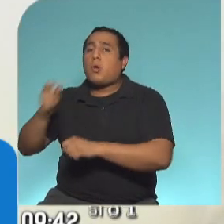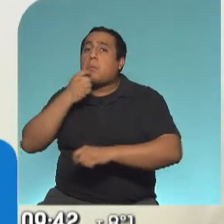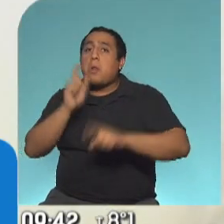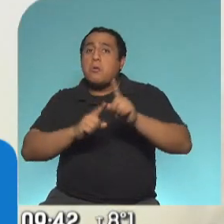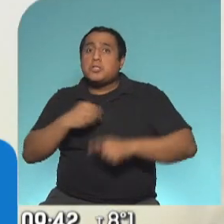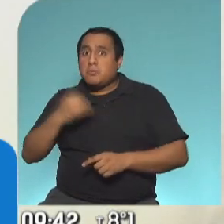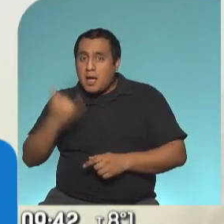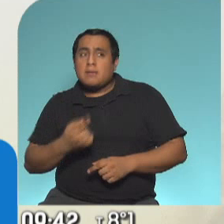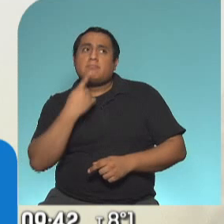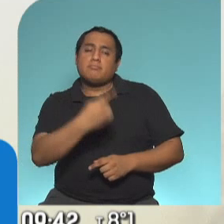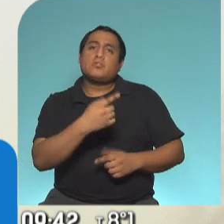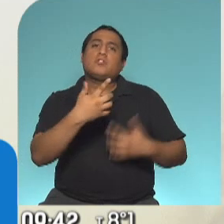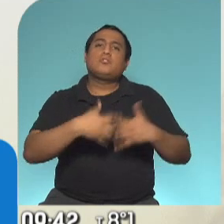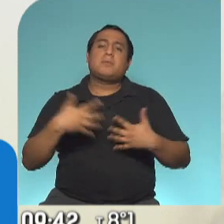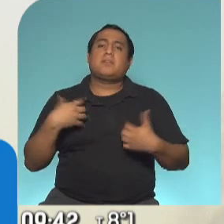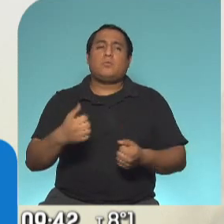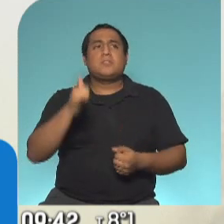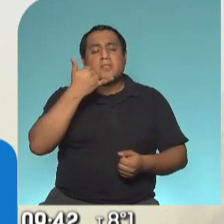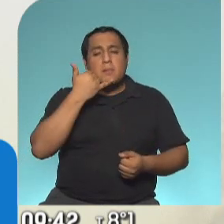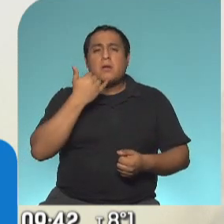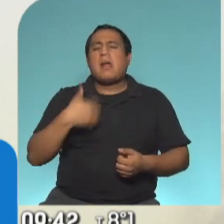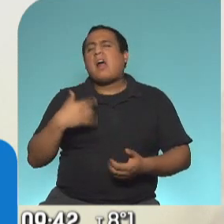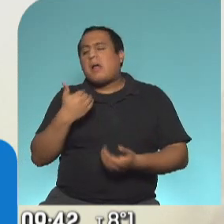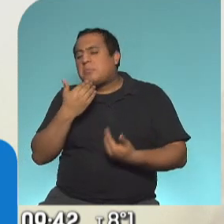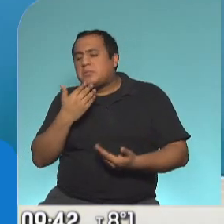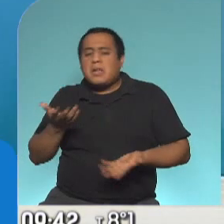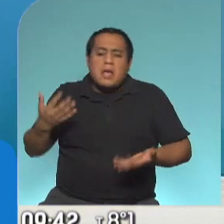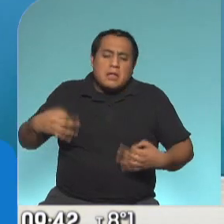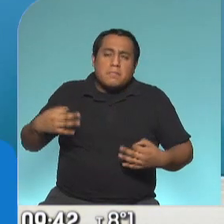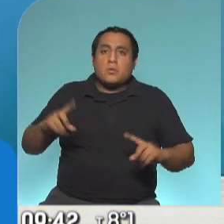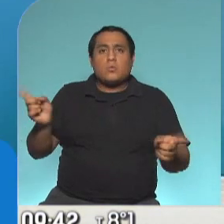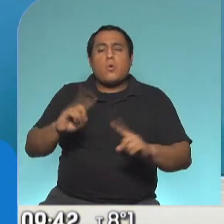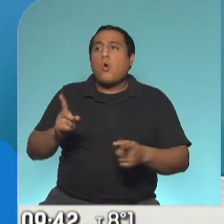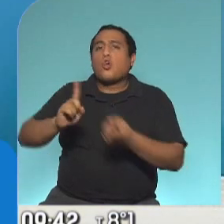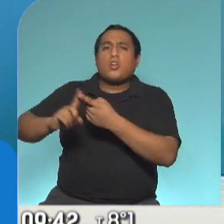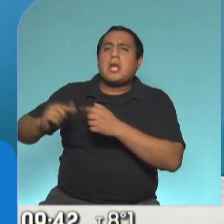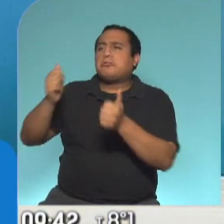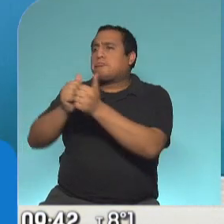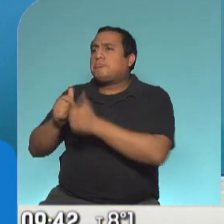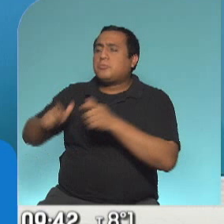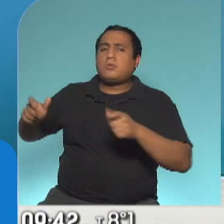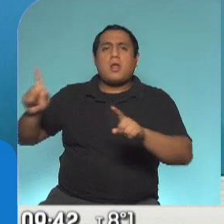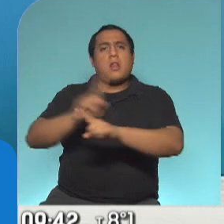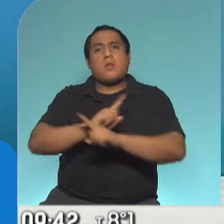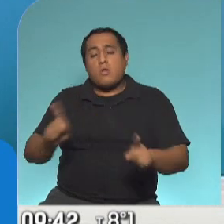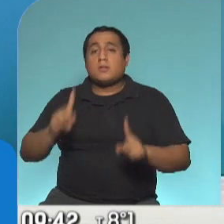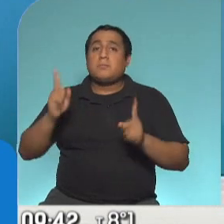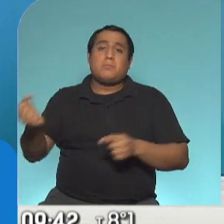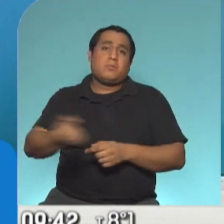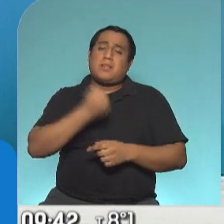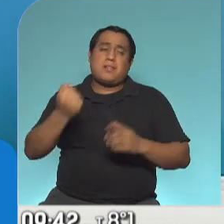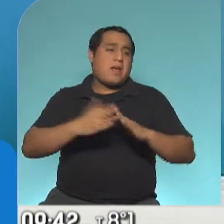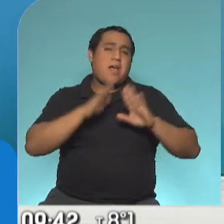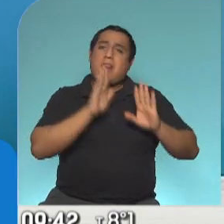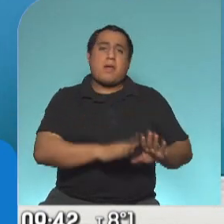consulte al sistema de salud no lo subestimen y eviten el contacto con otras personas la importancia del aislamiento en las